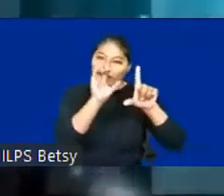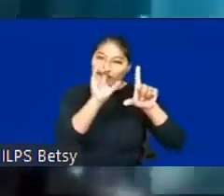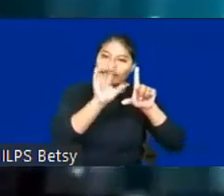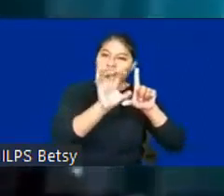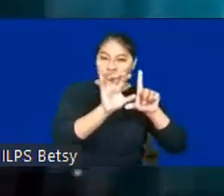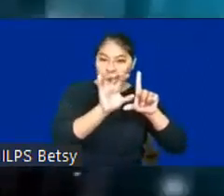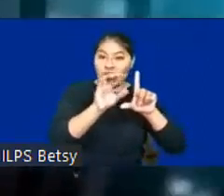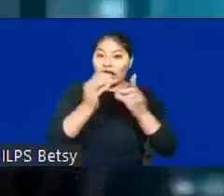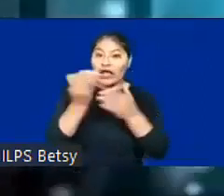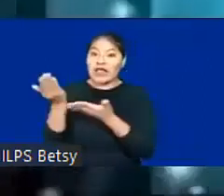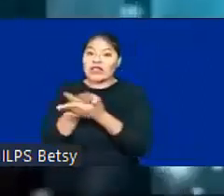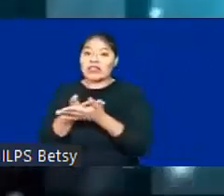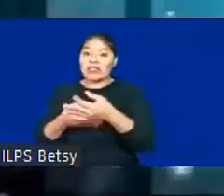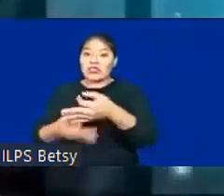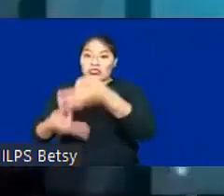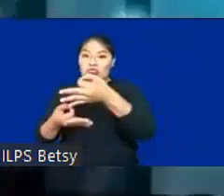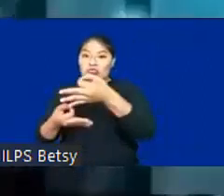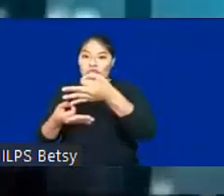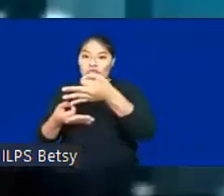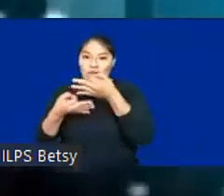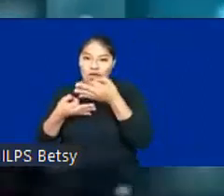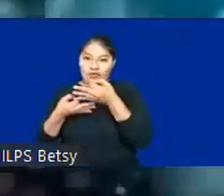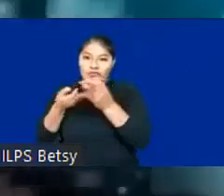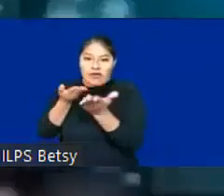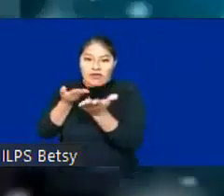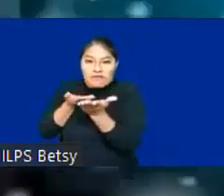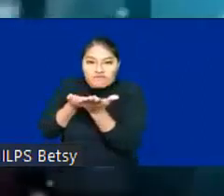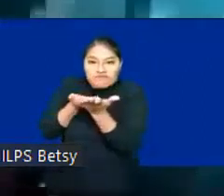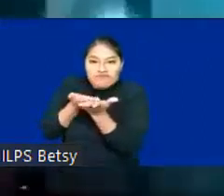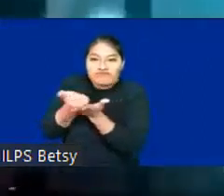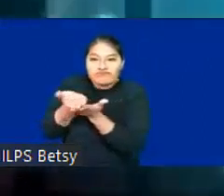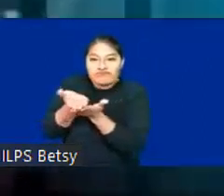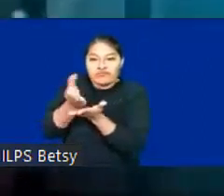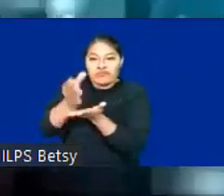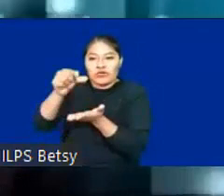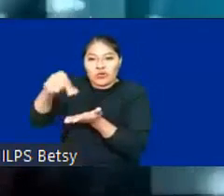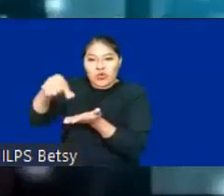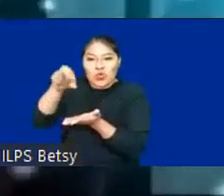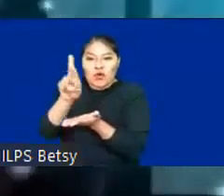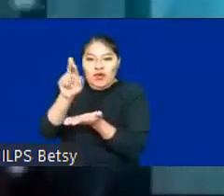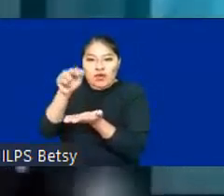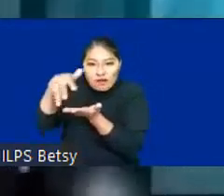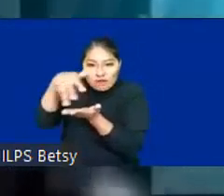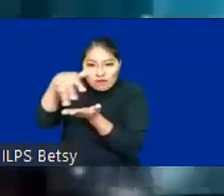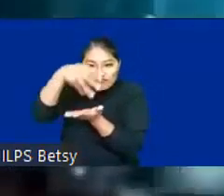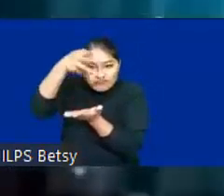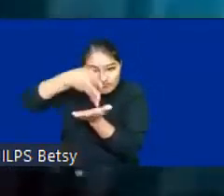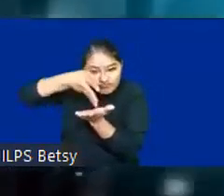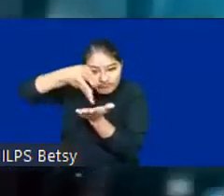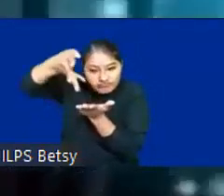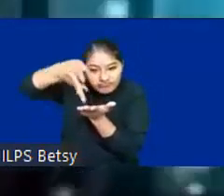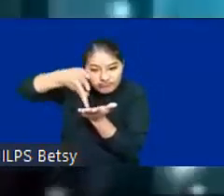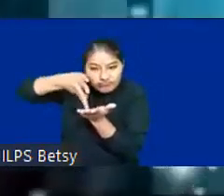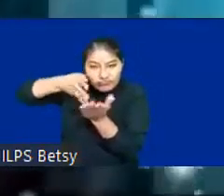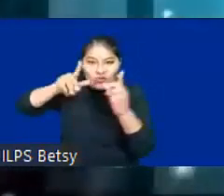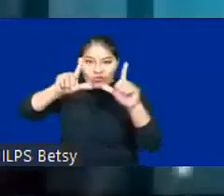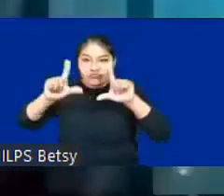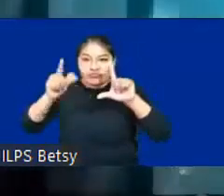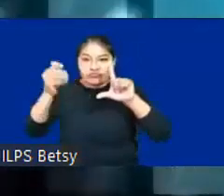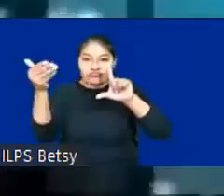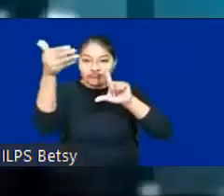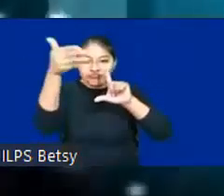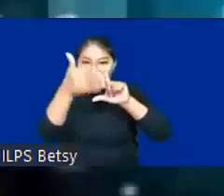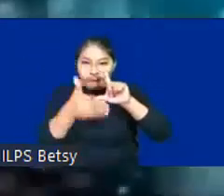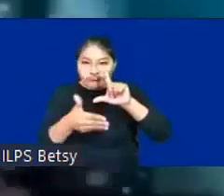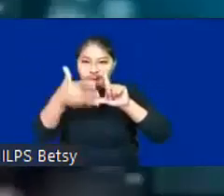código QR, y también un código de verificación. ¿Qué permite este código? Que cuando un ciudadano va a hacer un